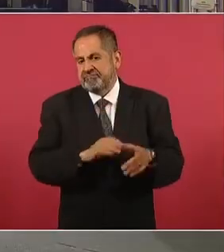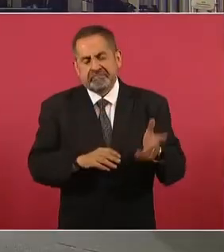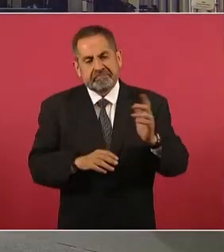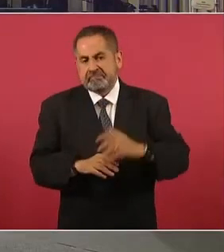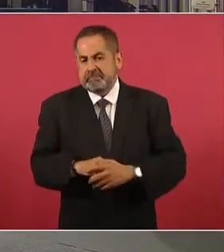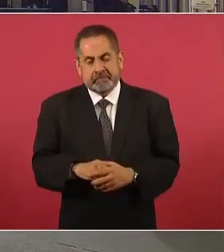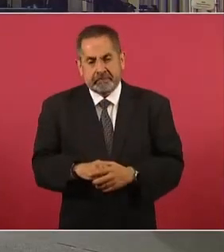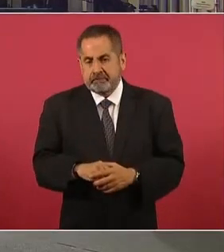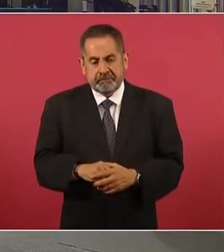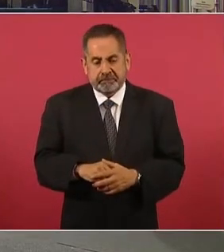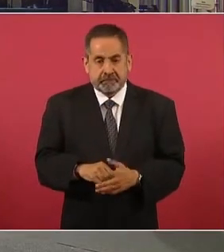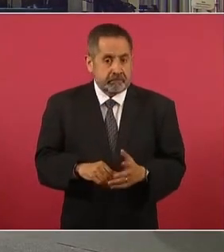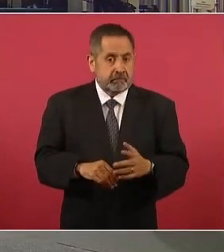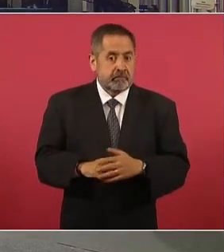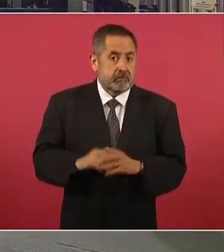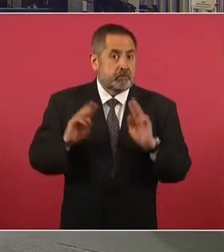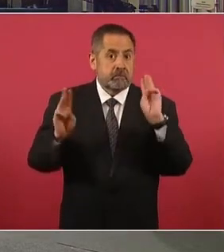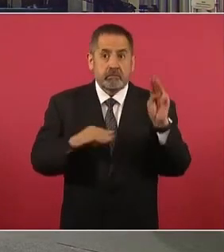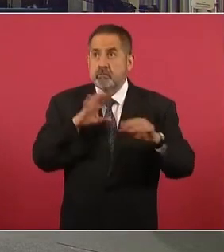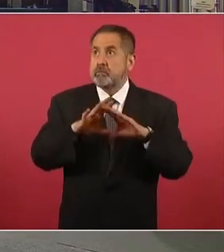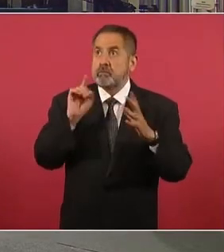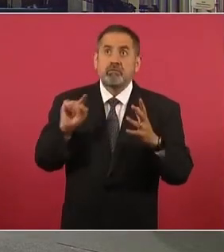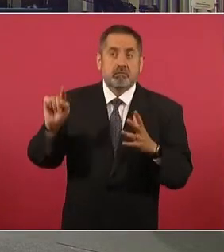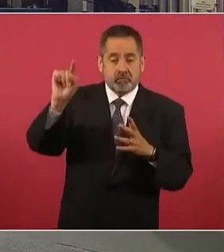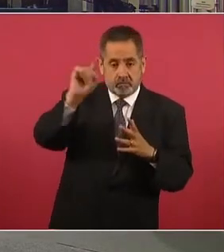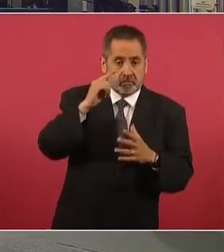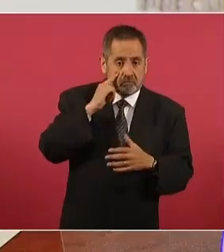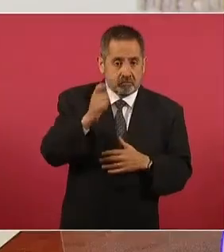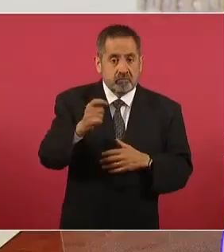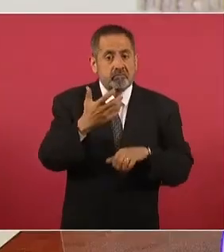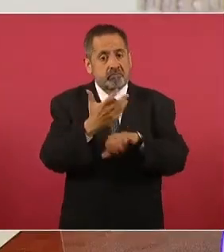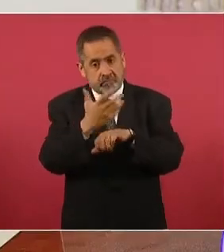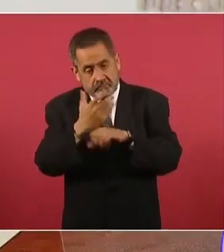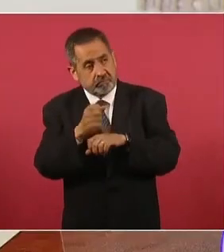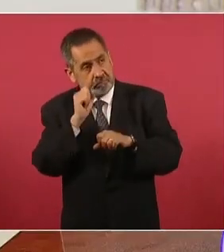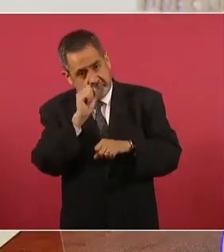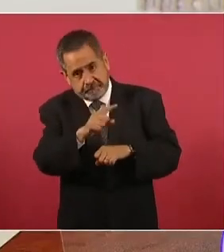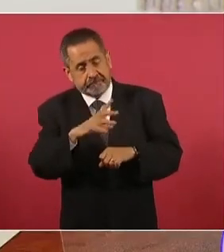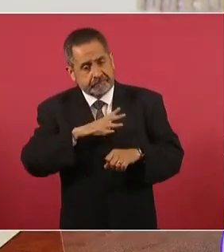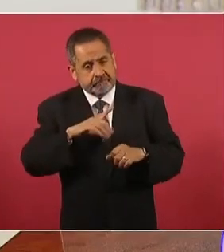Y hay ejemplos en el mundo y en Estados Unidos